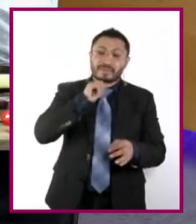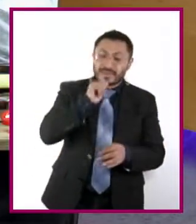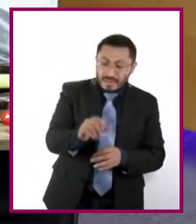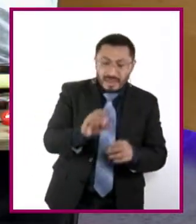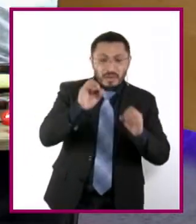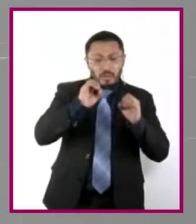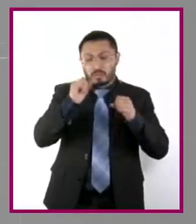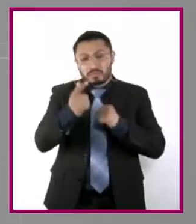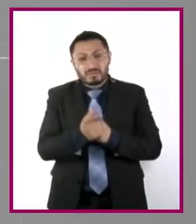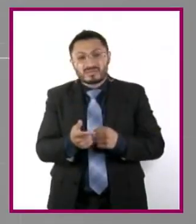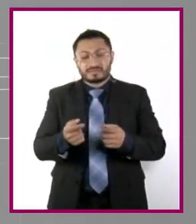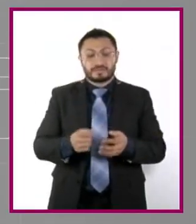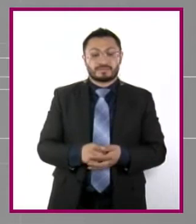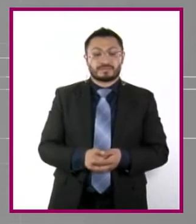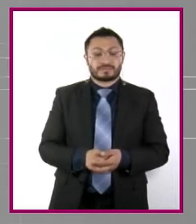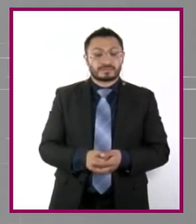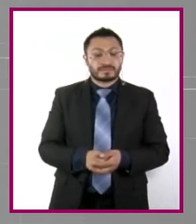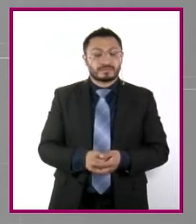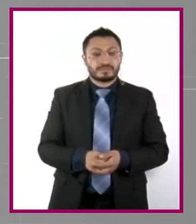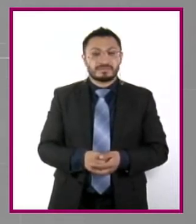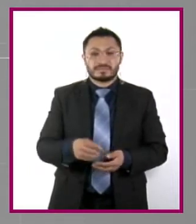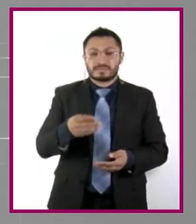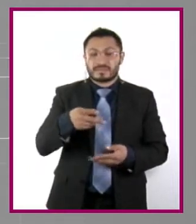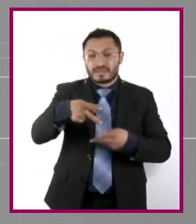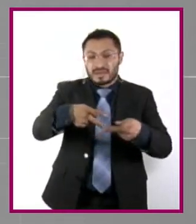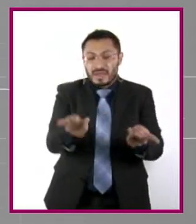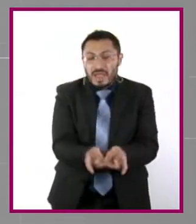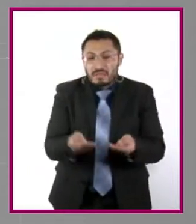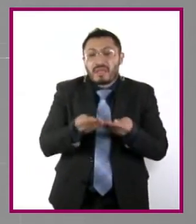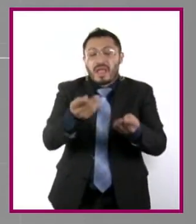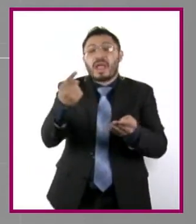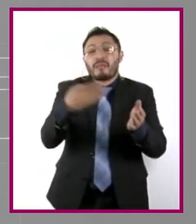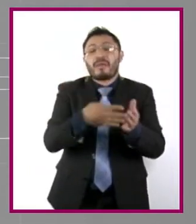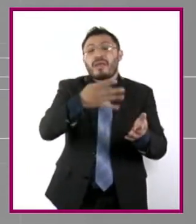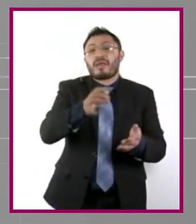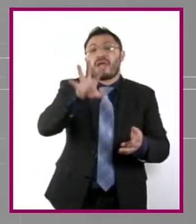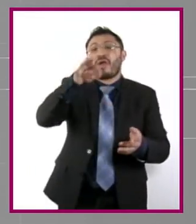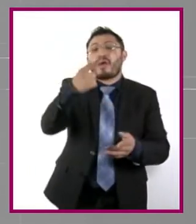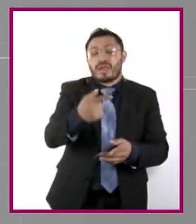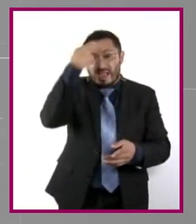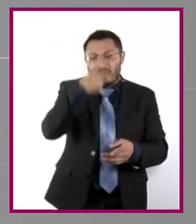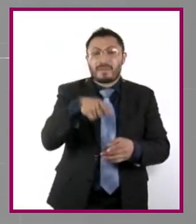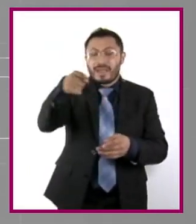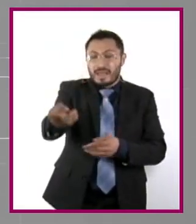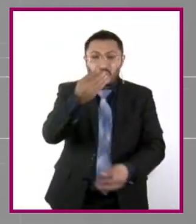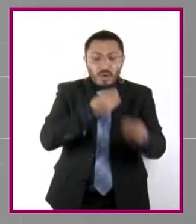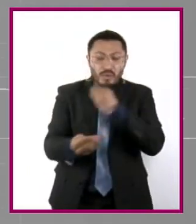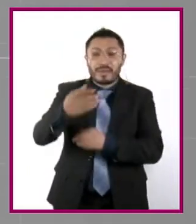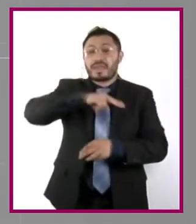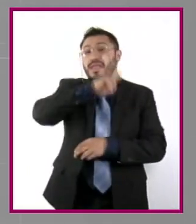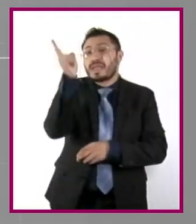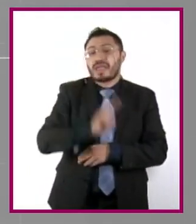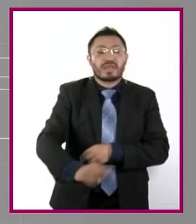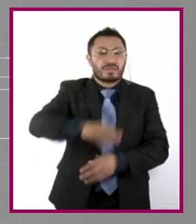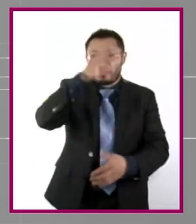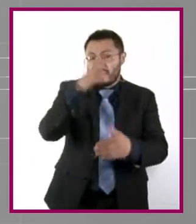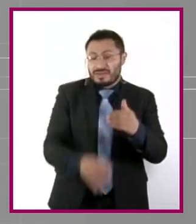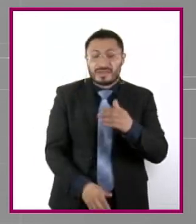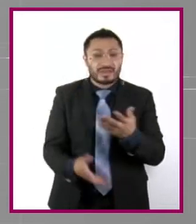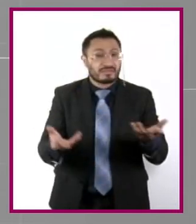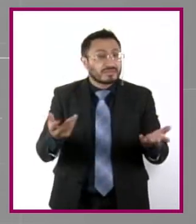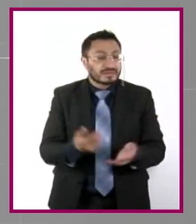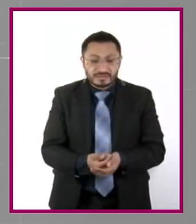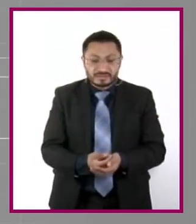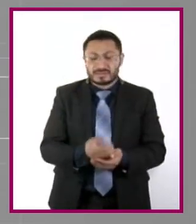o sin importancia. Te di un plato de avena en 1947 para que pintaras mi cocina y nunca la terminaste.